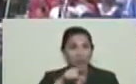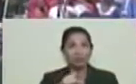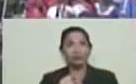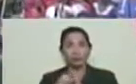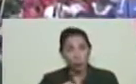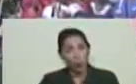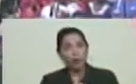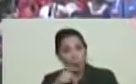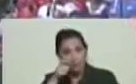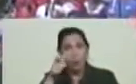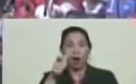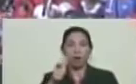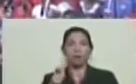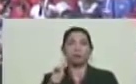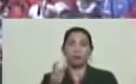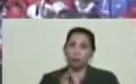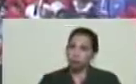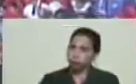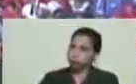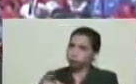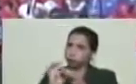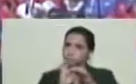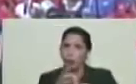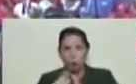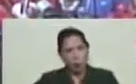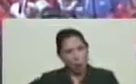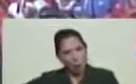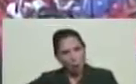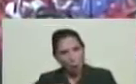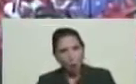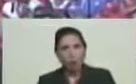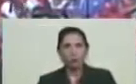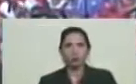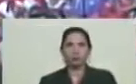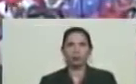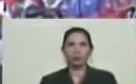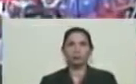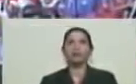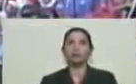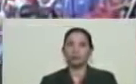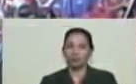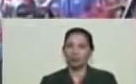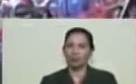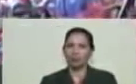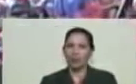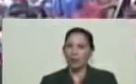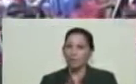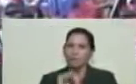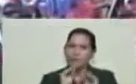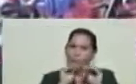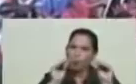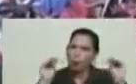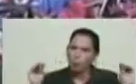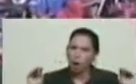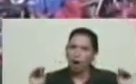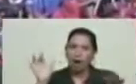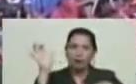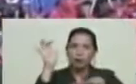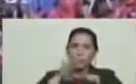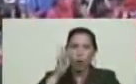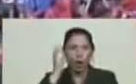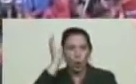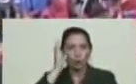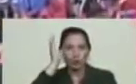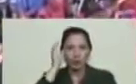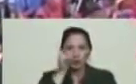pueblo. Nos toca a nosotros, los que estamos aquí, ir abajo, al último rincón, tocar la conciencia de cada